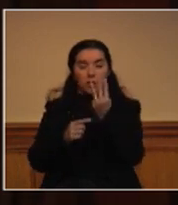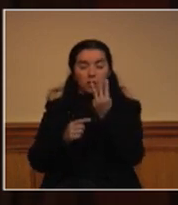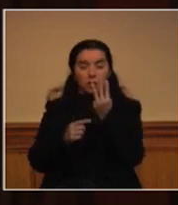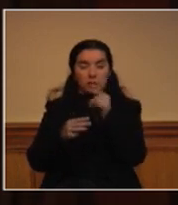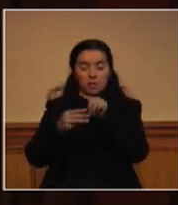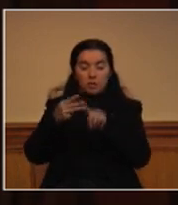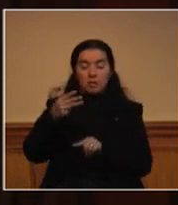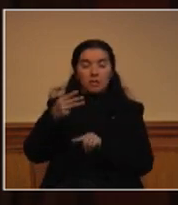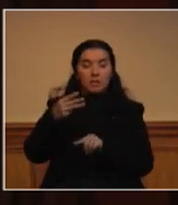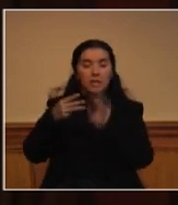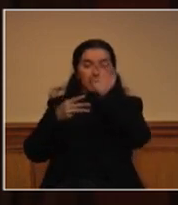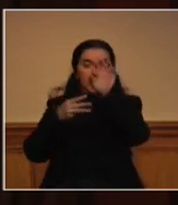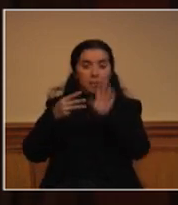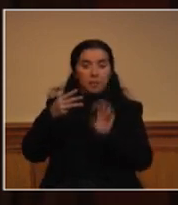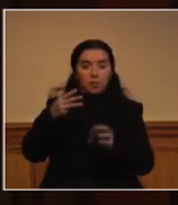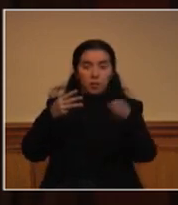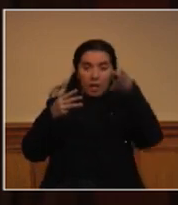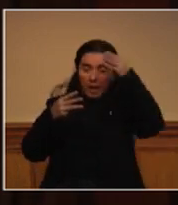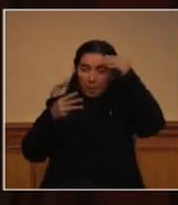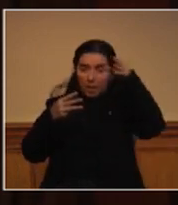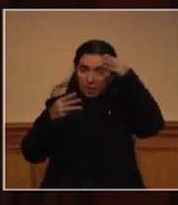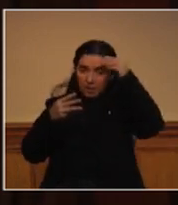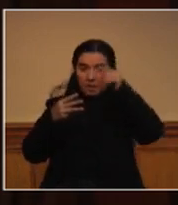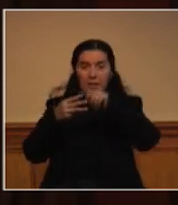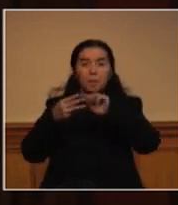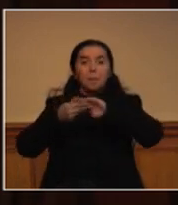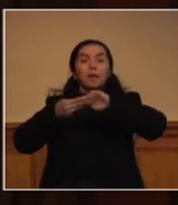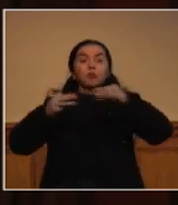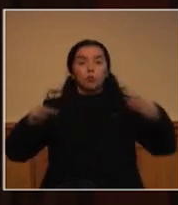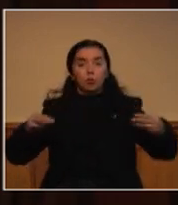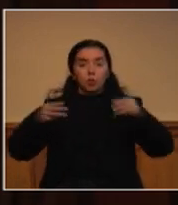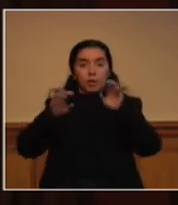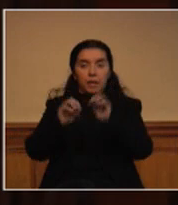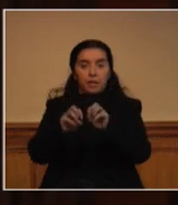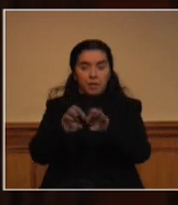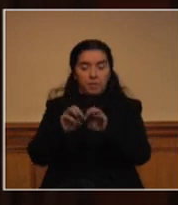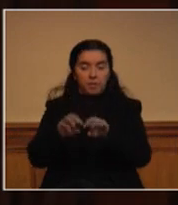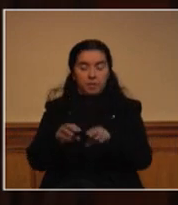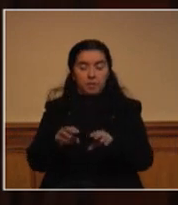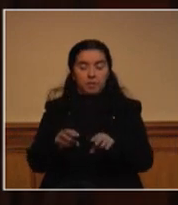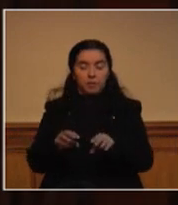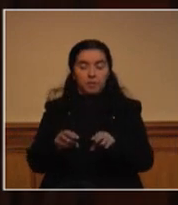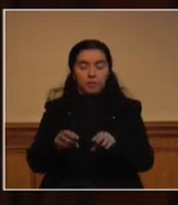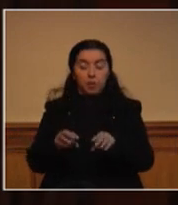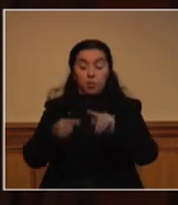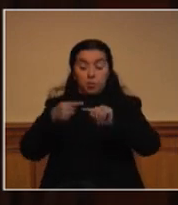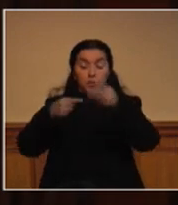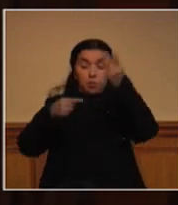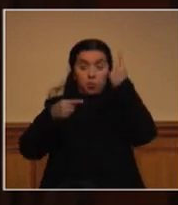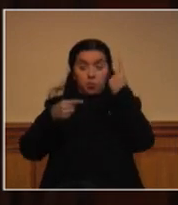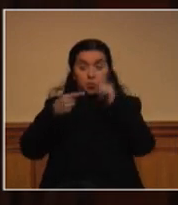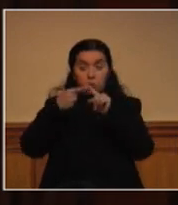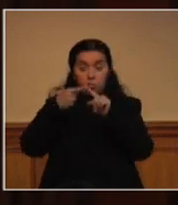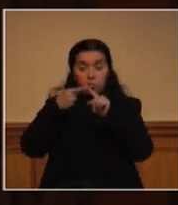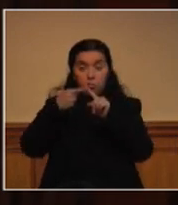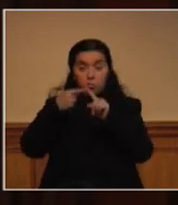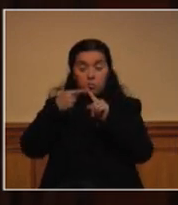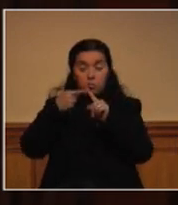tres aspectos del aprendizaje, tres aspectos metodológicos del aprendizaje. Uno sería la